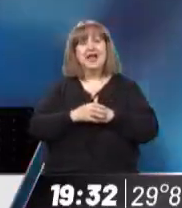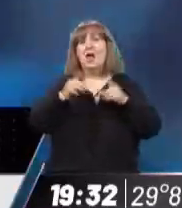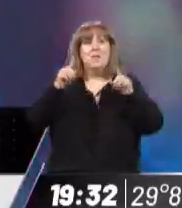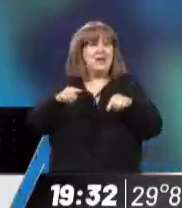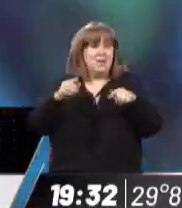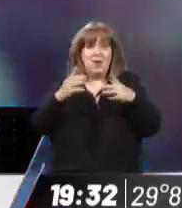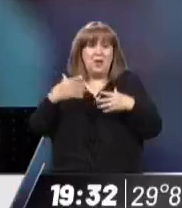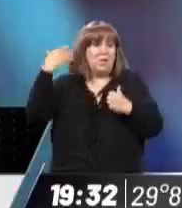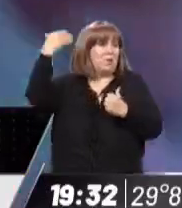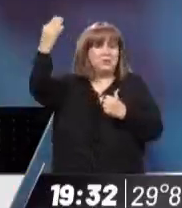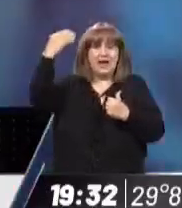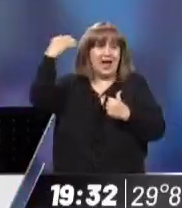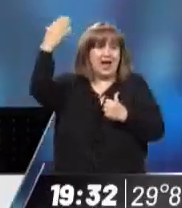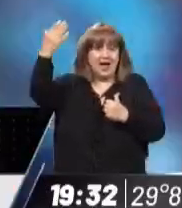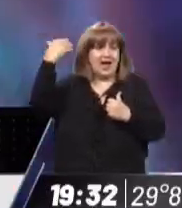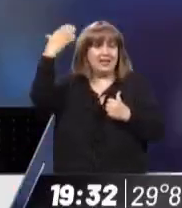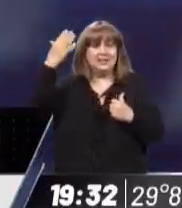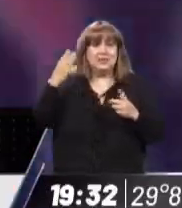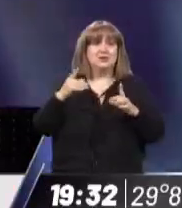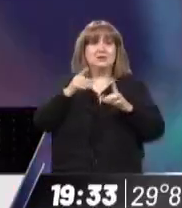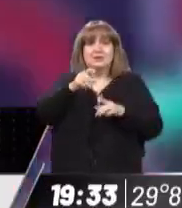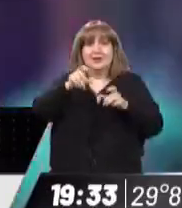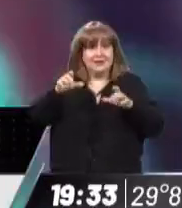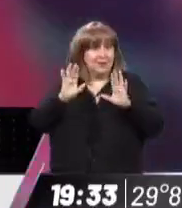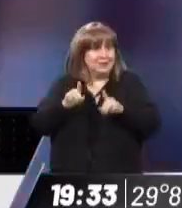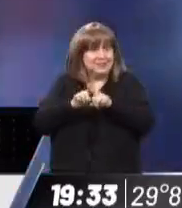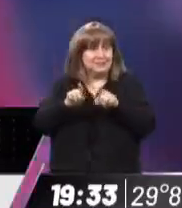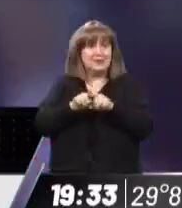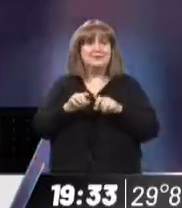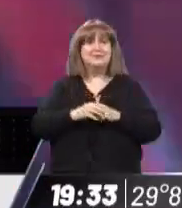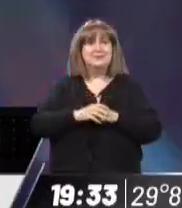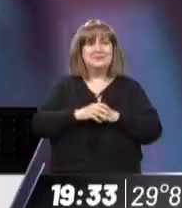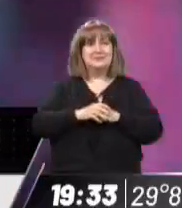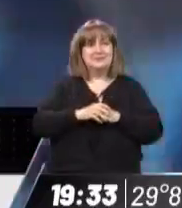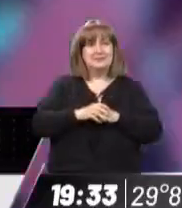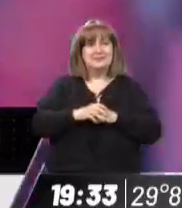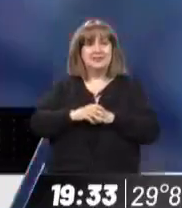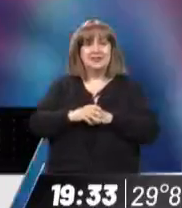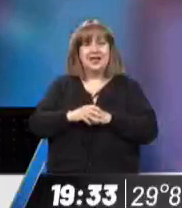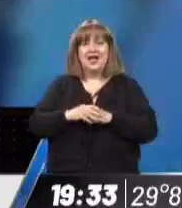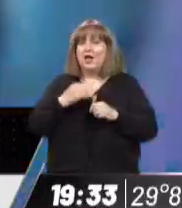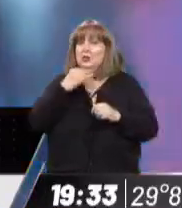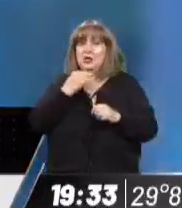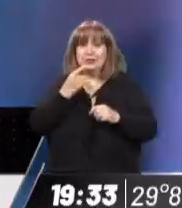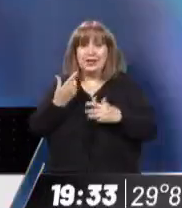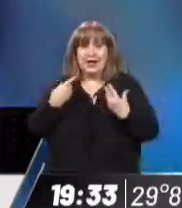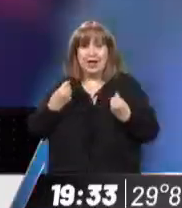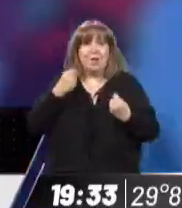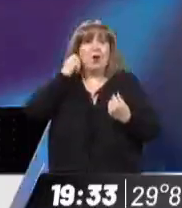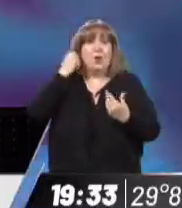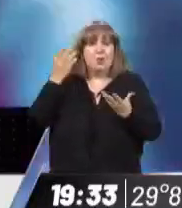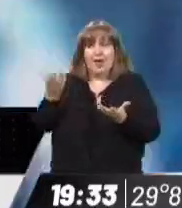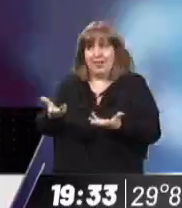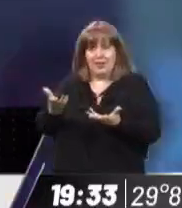Bien al estilo de cancha. Por eso, no sé si está bueno que vaya Messi al cumpleaños. No se olvida